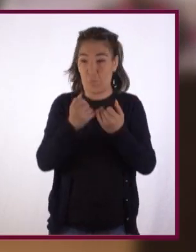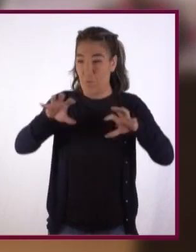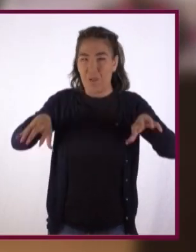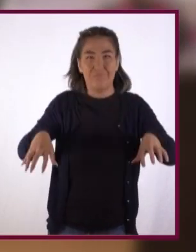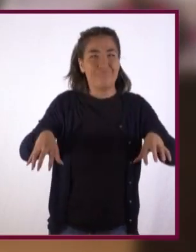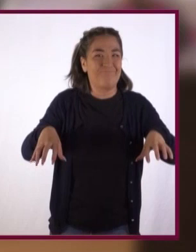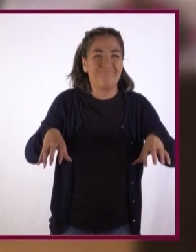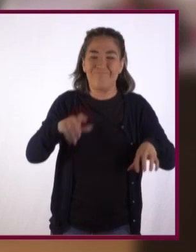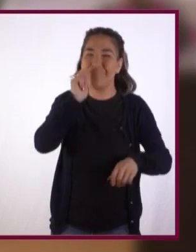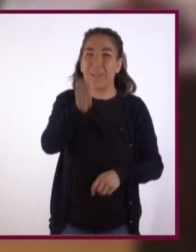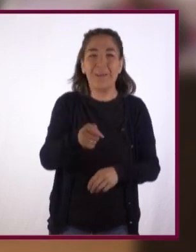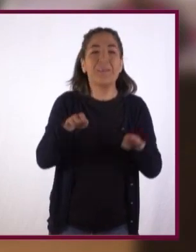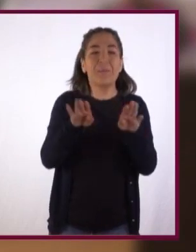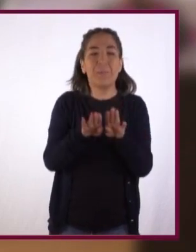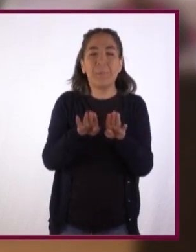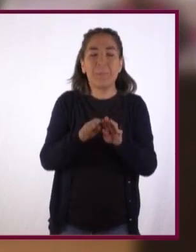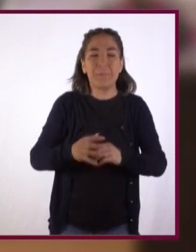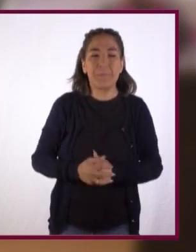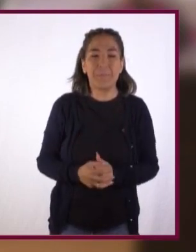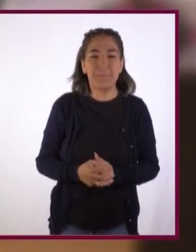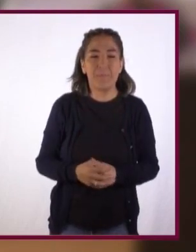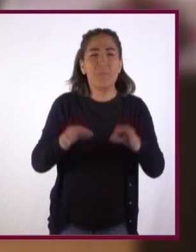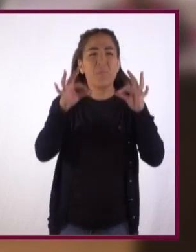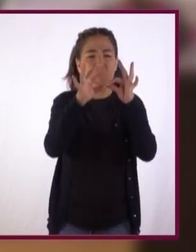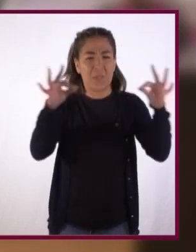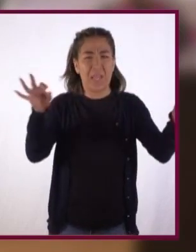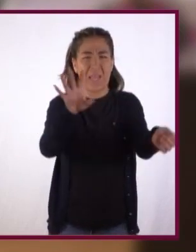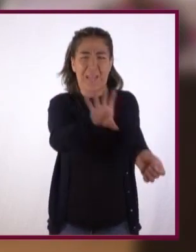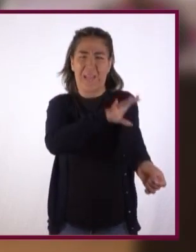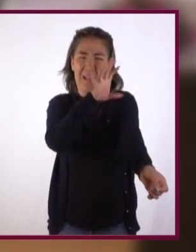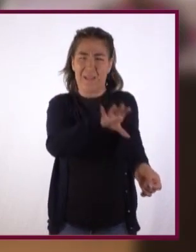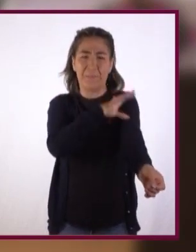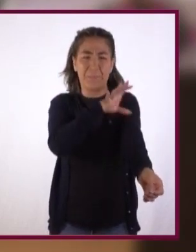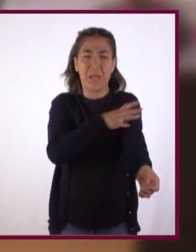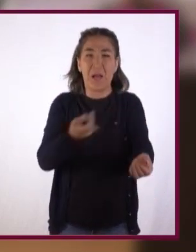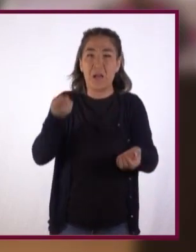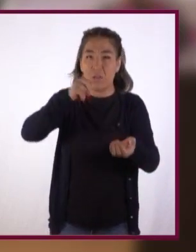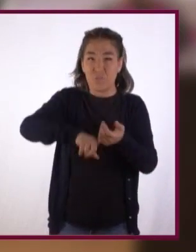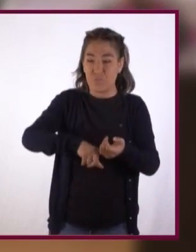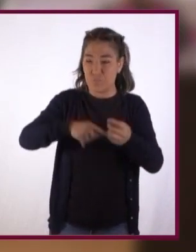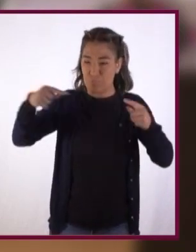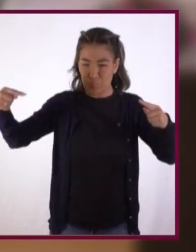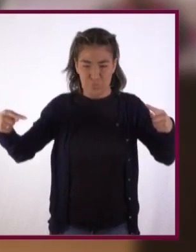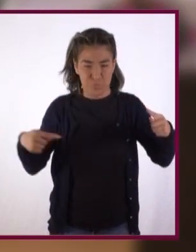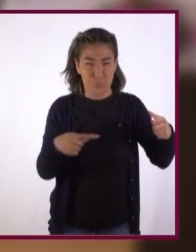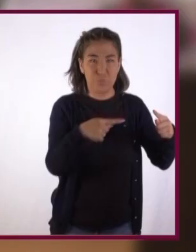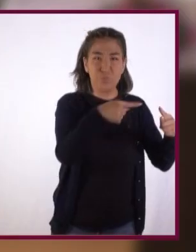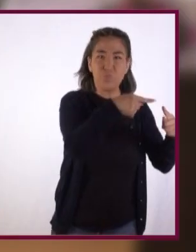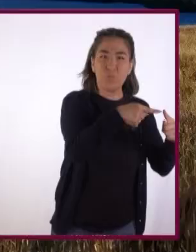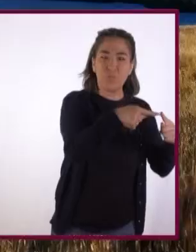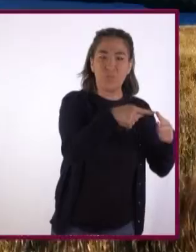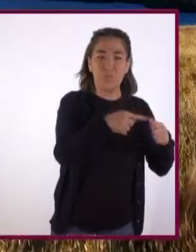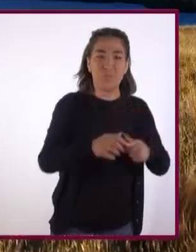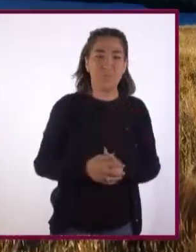a qué me refiero? Que el cable por donde viaja la electricidad